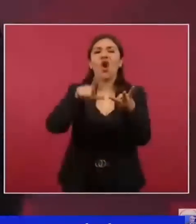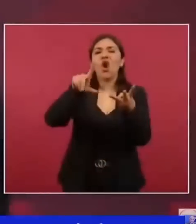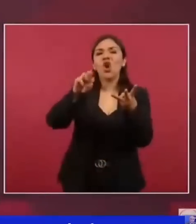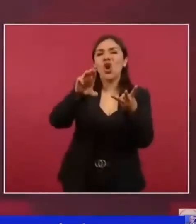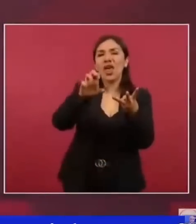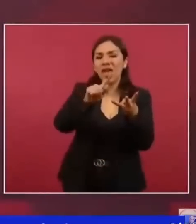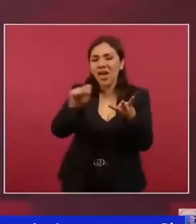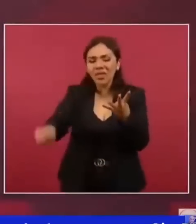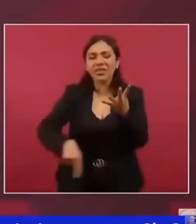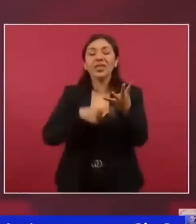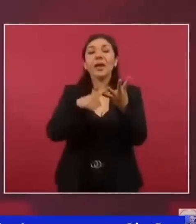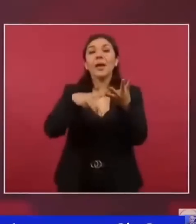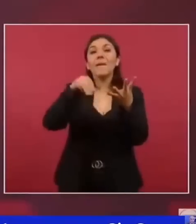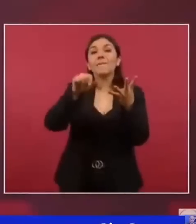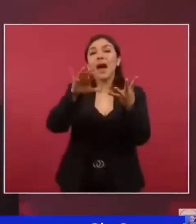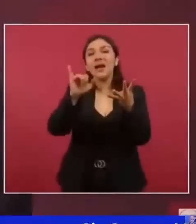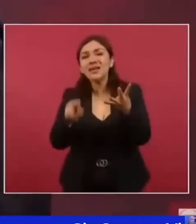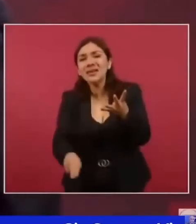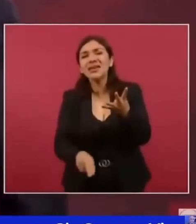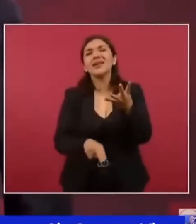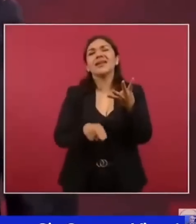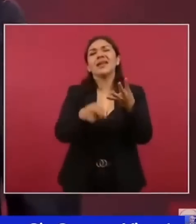Marín, o